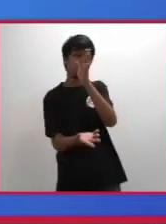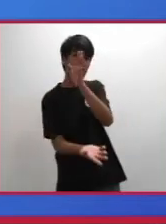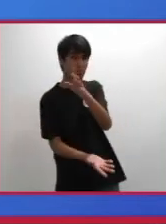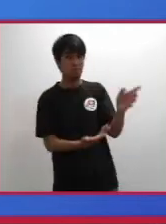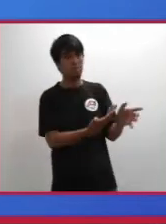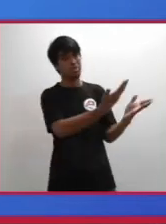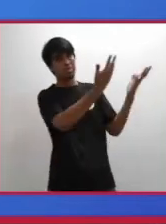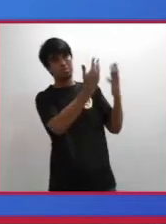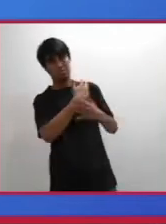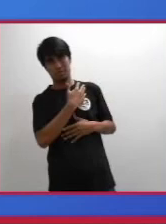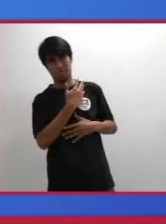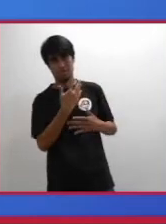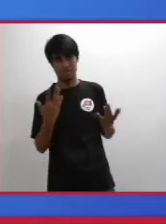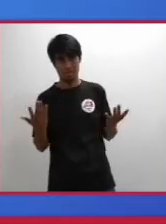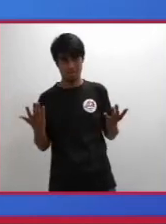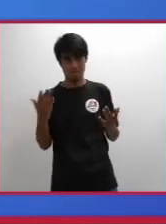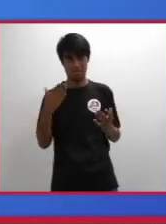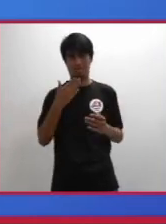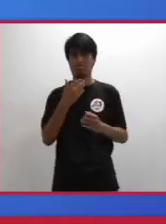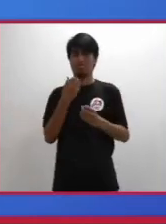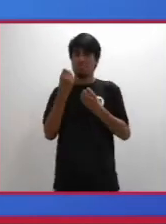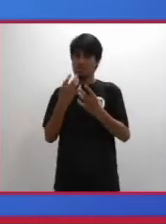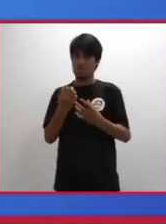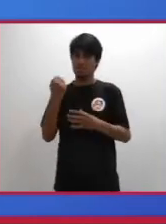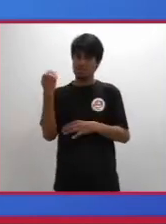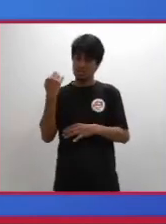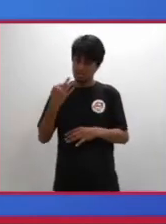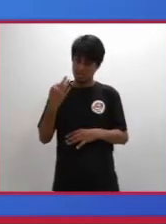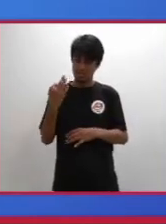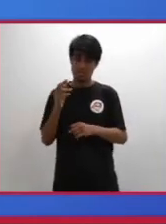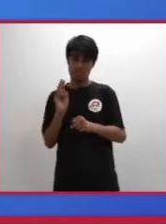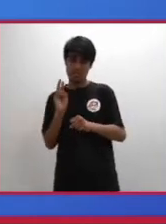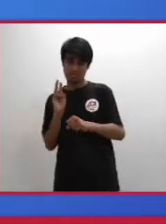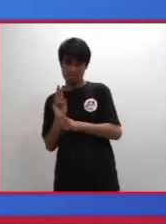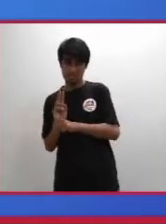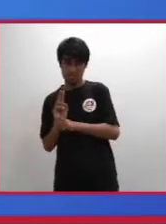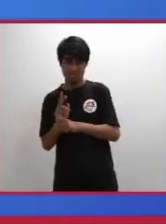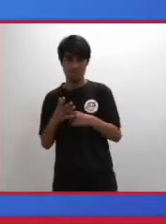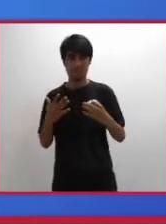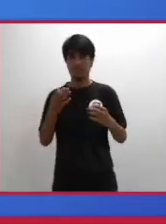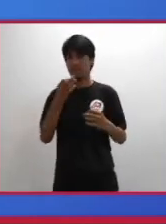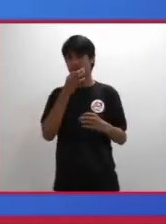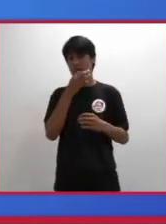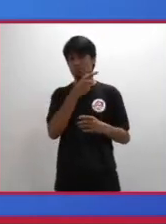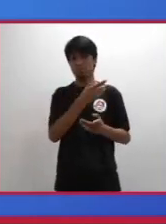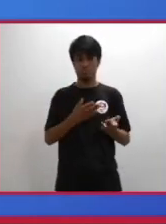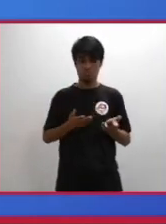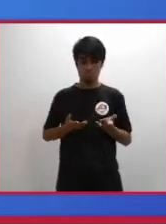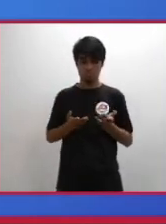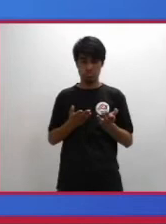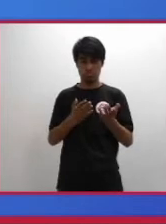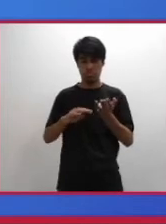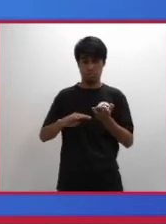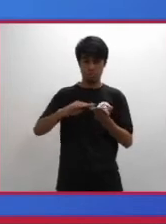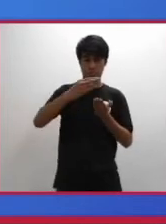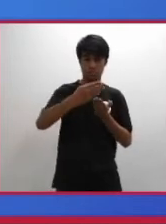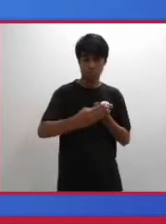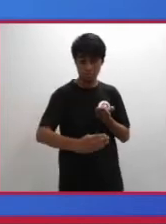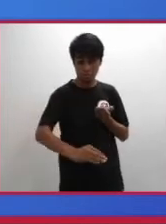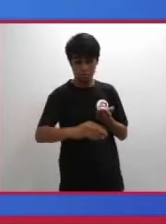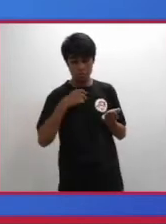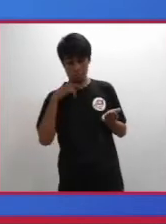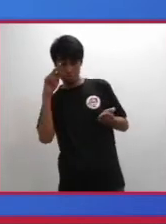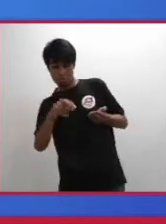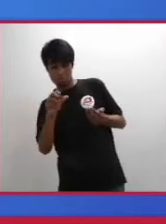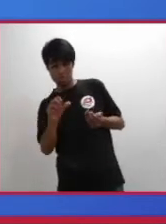se confía de que la tierra o la superficie está en condiciones para poder realizar. Entonces, continúa con su trabajo.